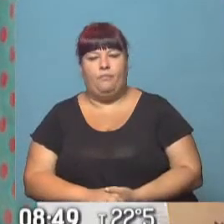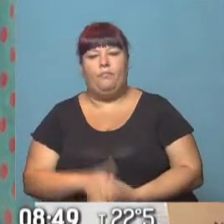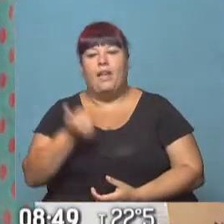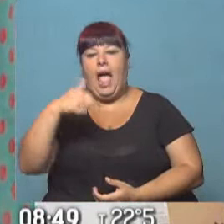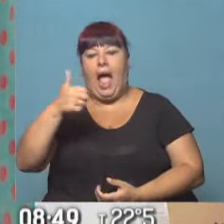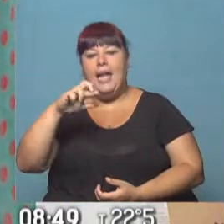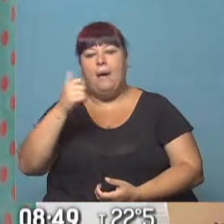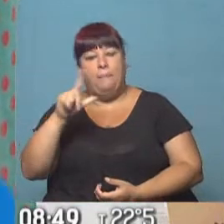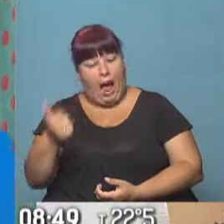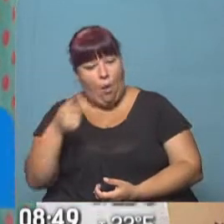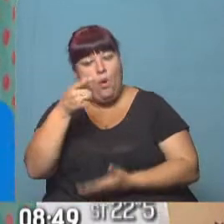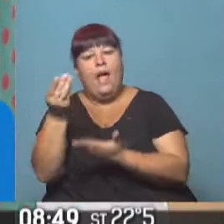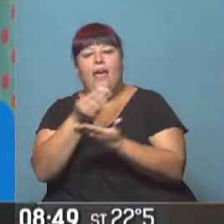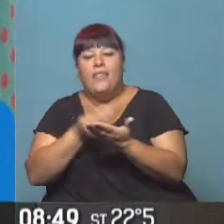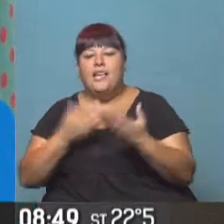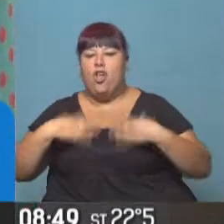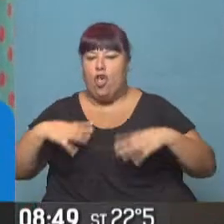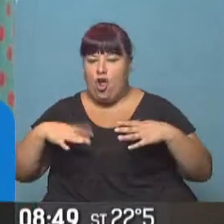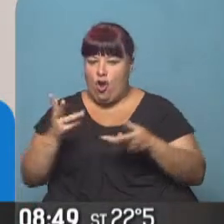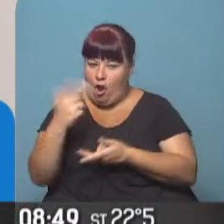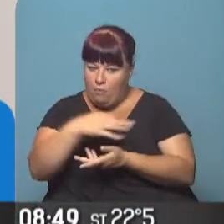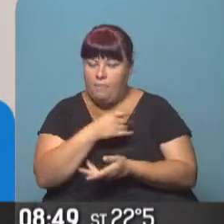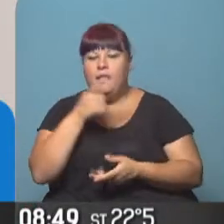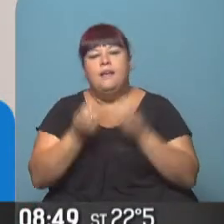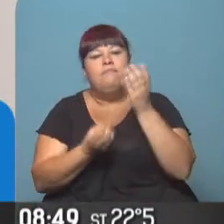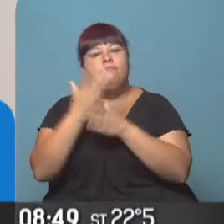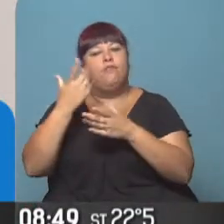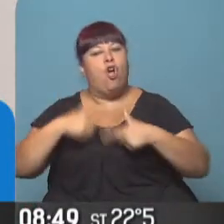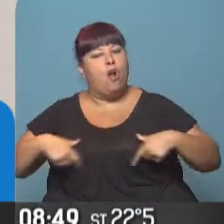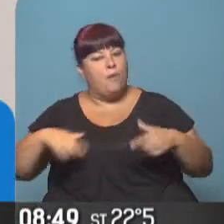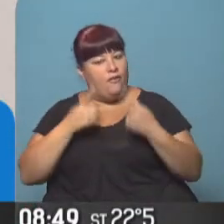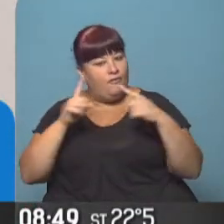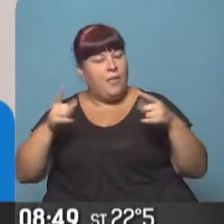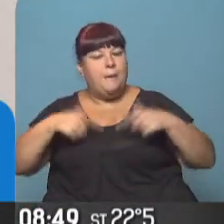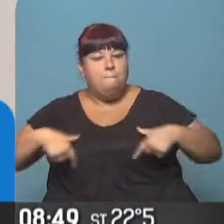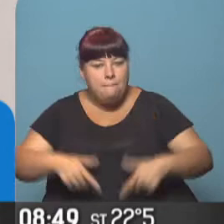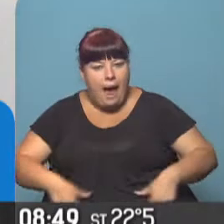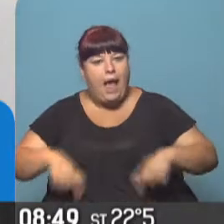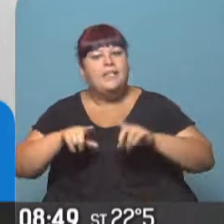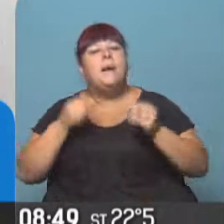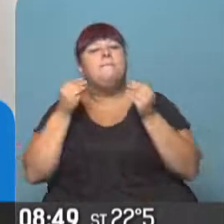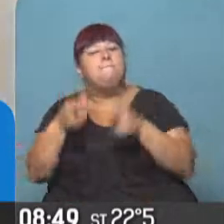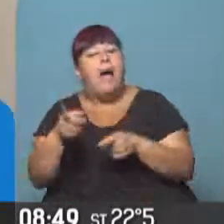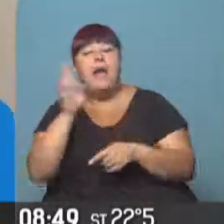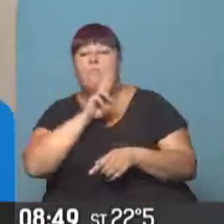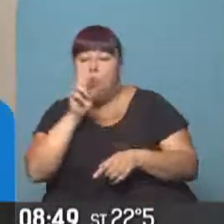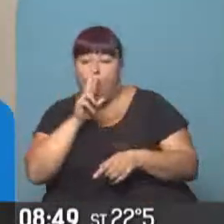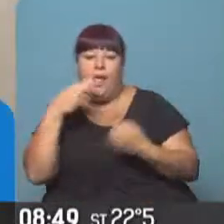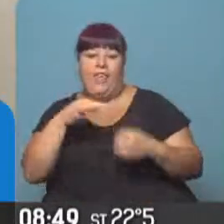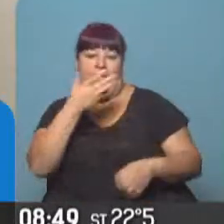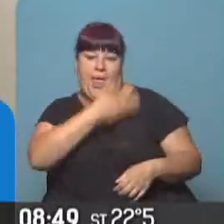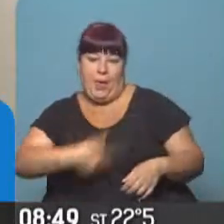Ana Paula Borbolla es diseñadora de indumentaria y creó una línea de lencería, mallas y bikinis destinada a mujeres que